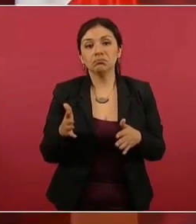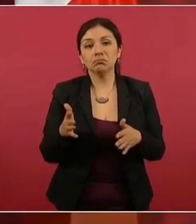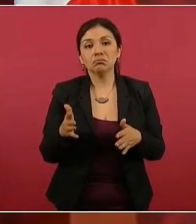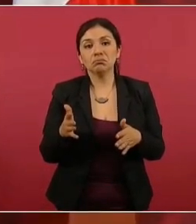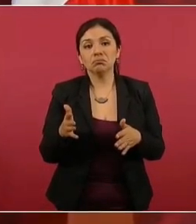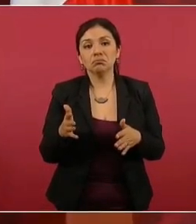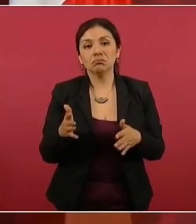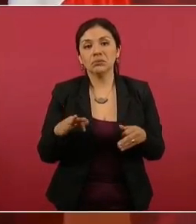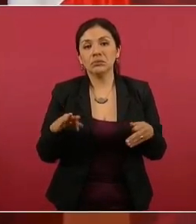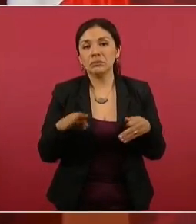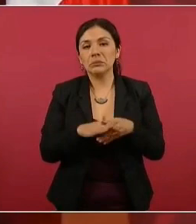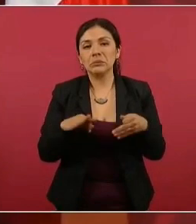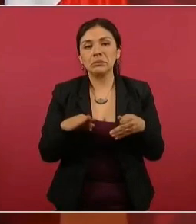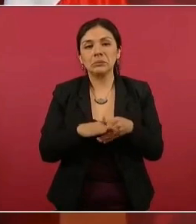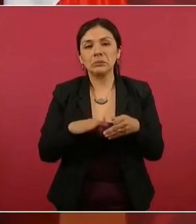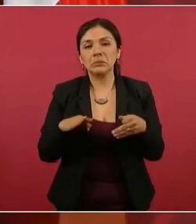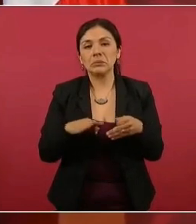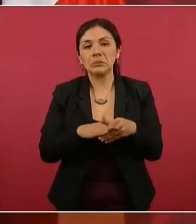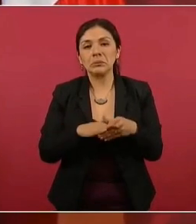como